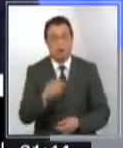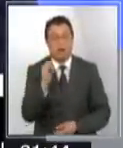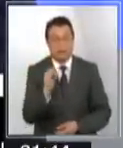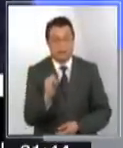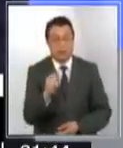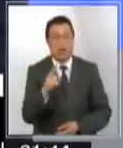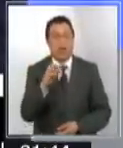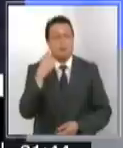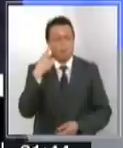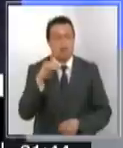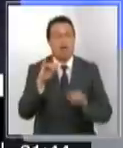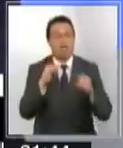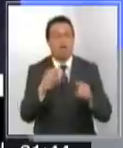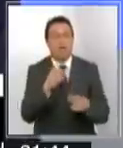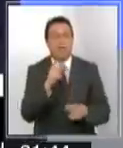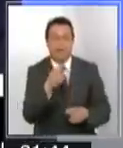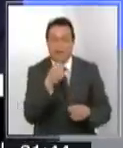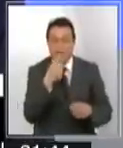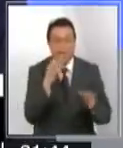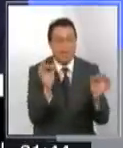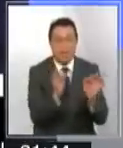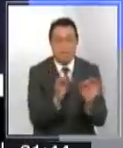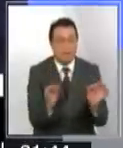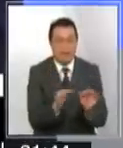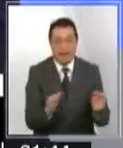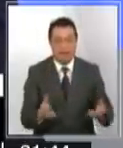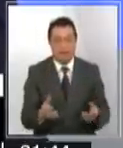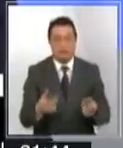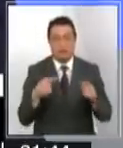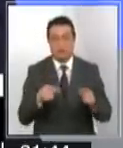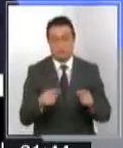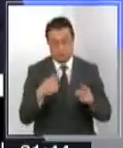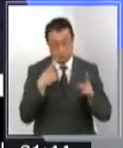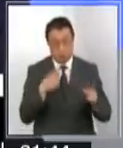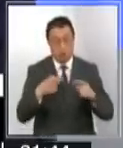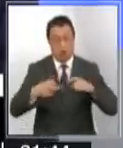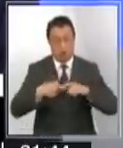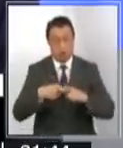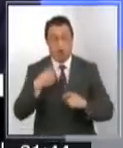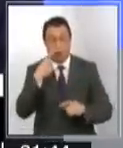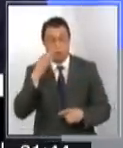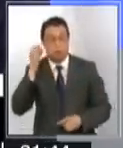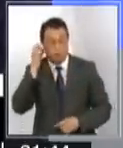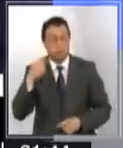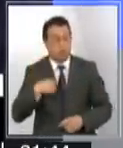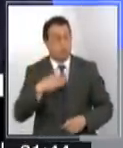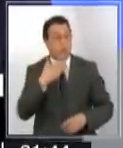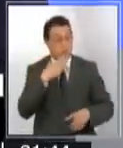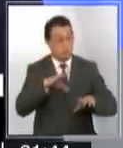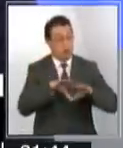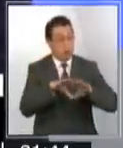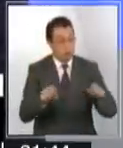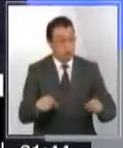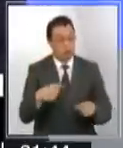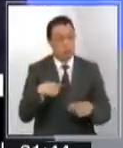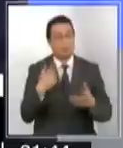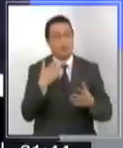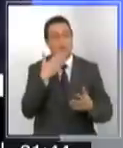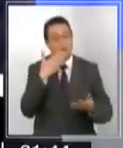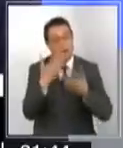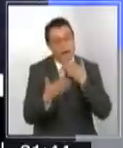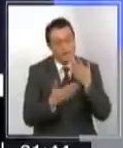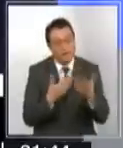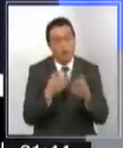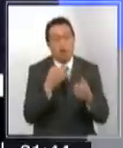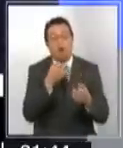manera de expresarlo, no, sí, por eso, sí, ideológicamente no tenemos diferencia en eso. Él es partidario del matrimonio entre hombre y mujer, yo también. Pero cómo uno lo expresa, cómo uno se acerca a las personas,